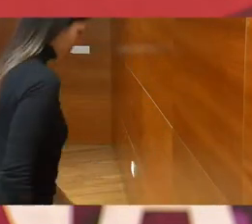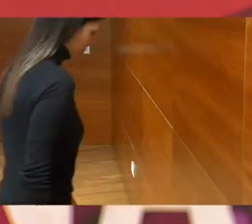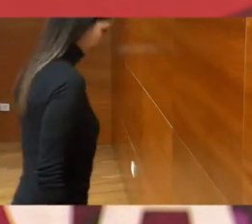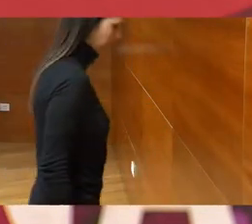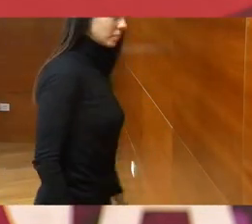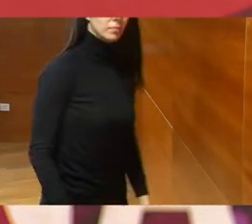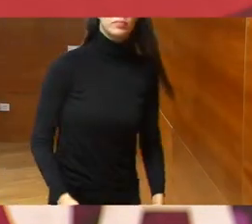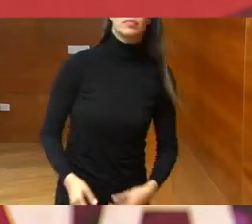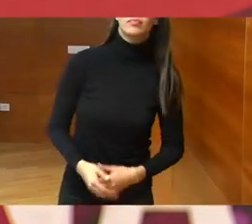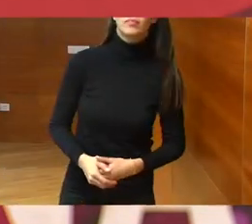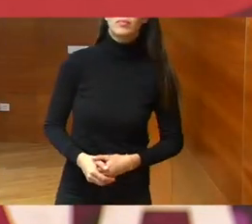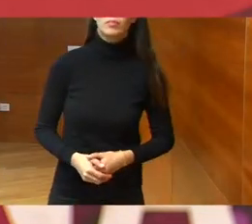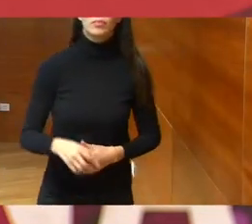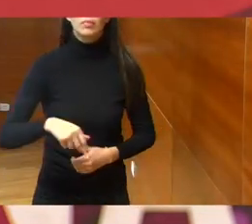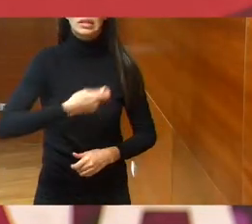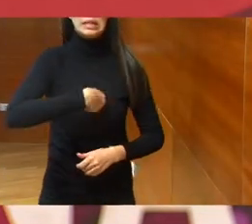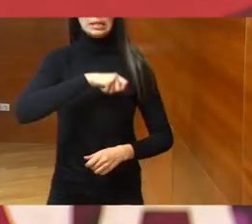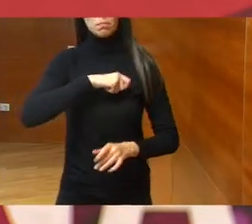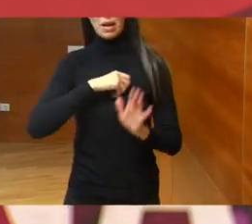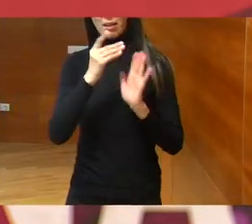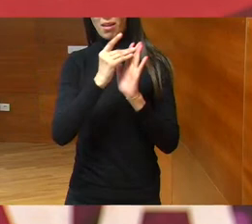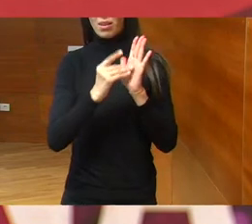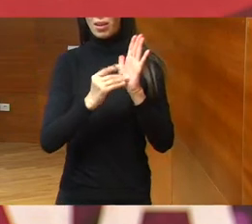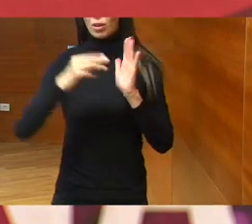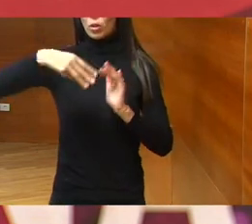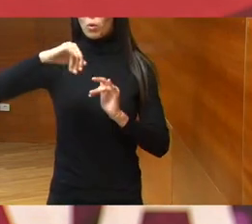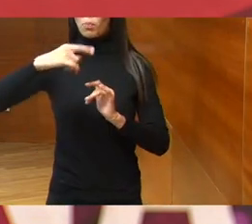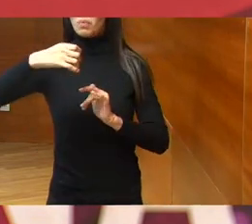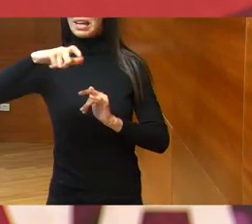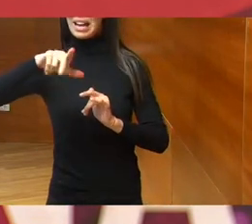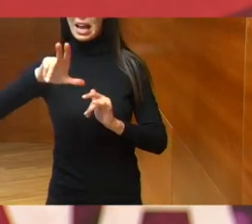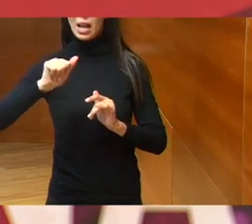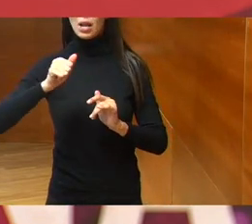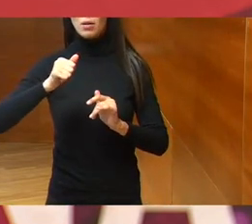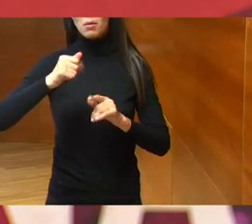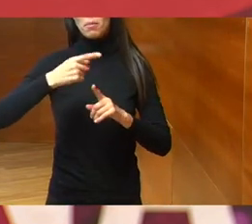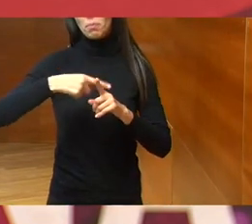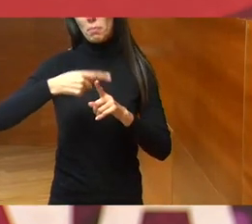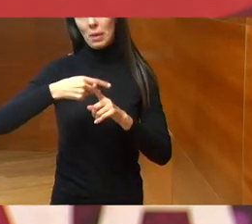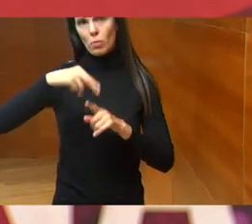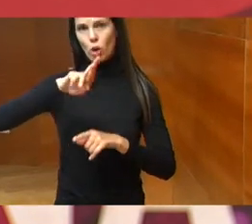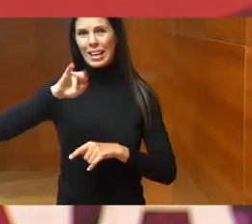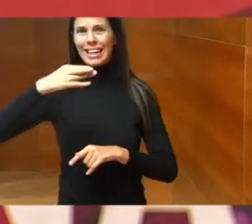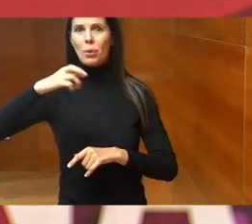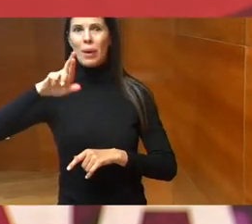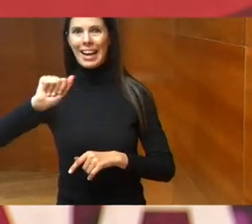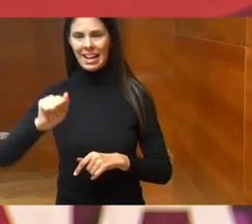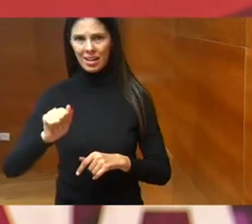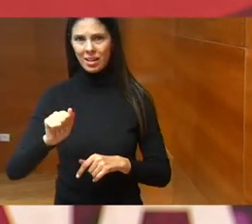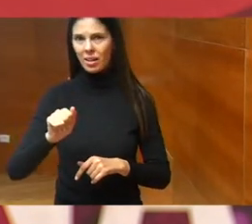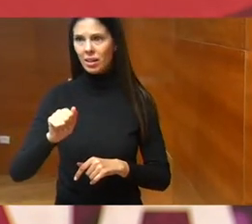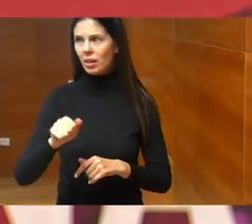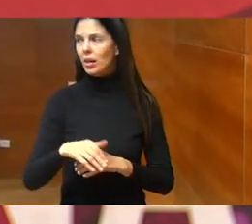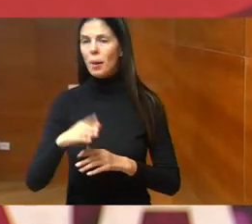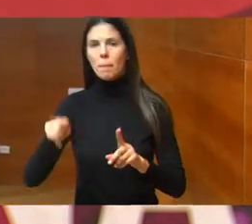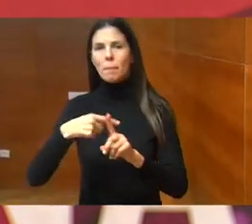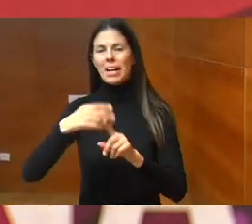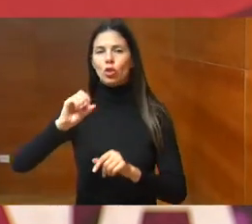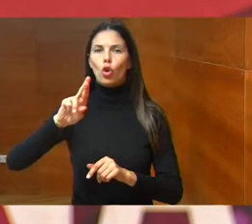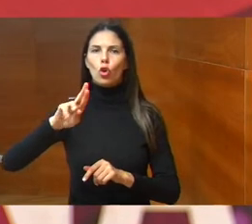bueno o decreto fue de Miguel Primo de Ribera Miguel Primo de Rivera y urbaneja